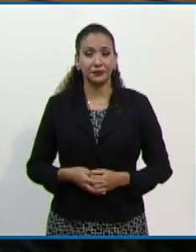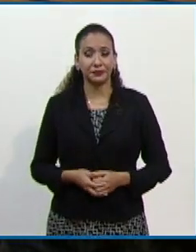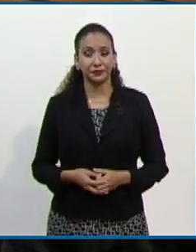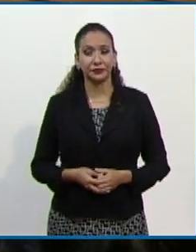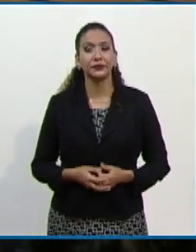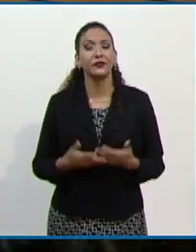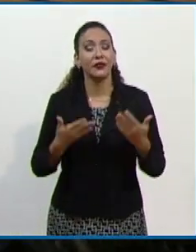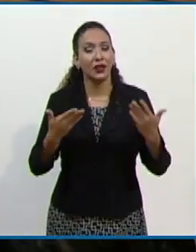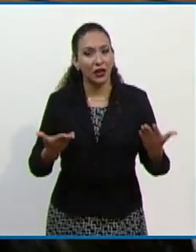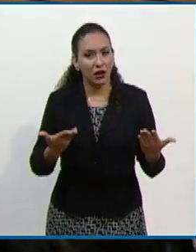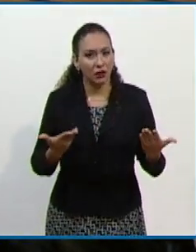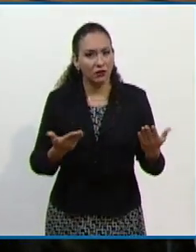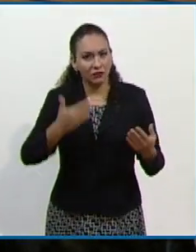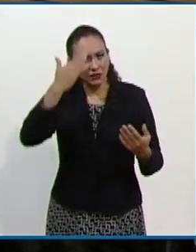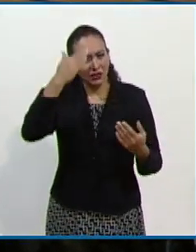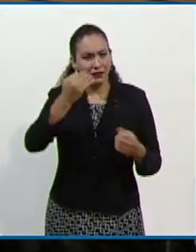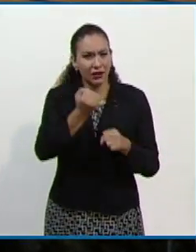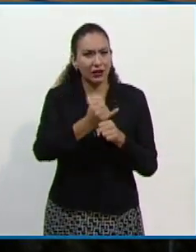¿Cómo